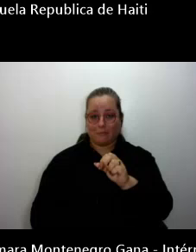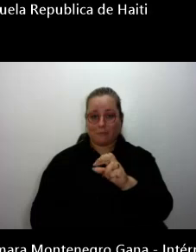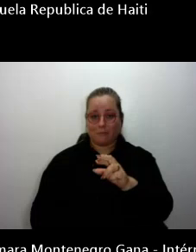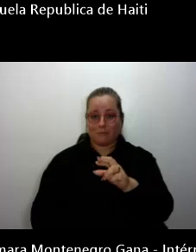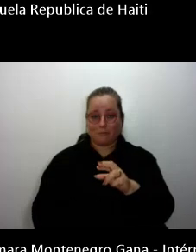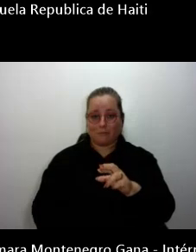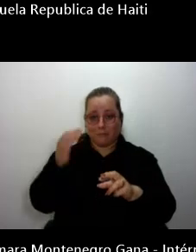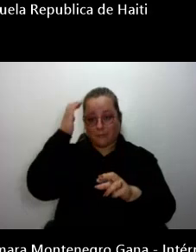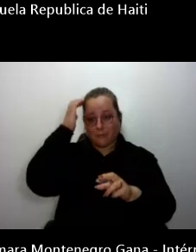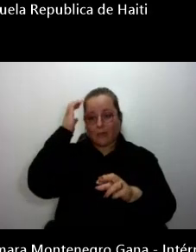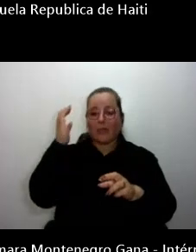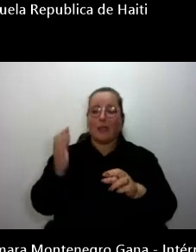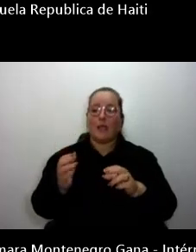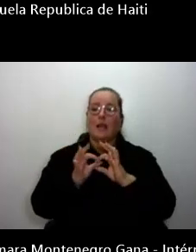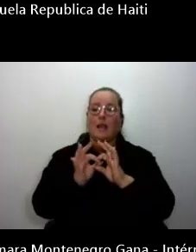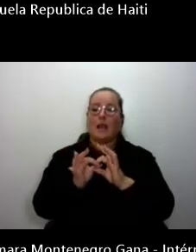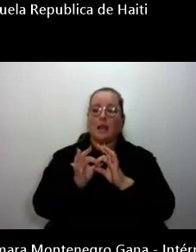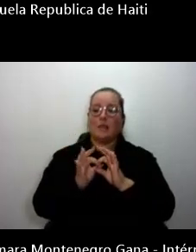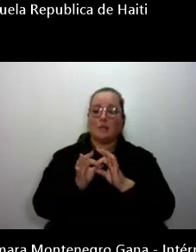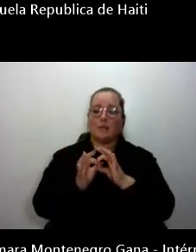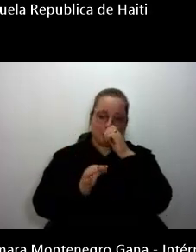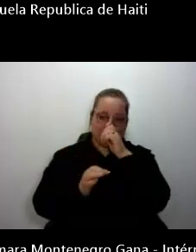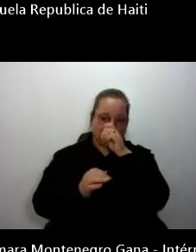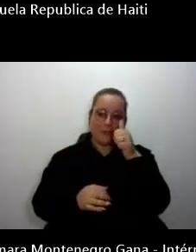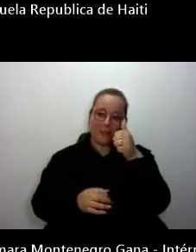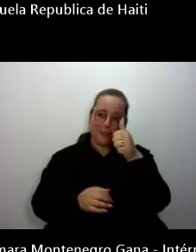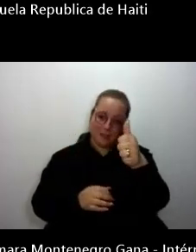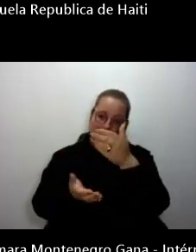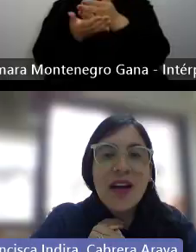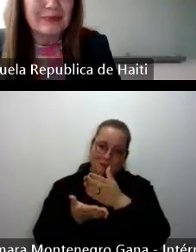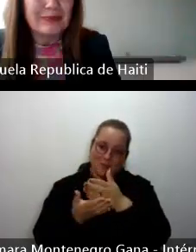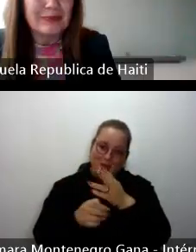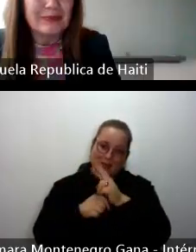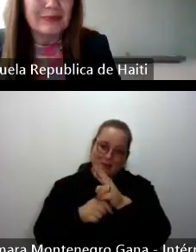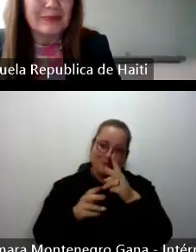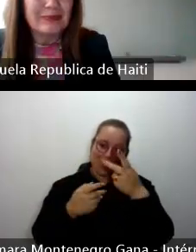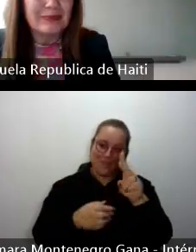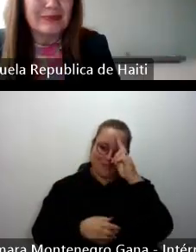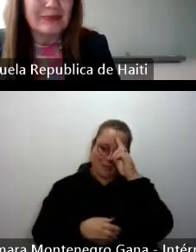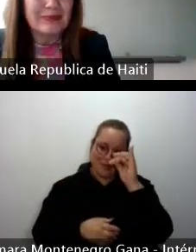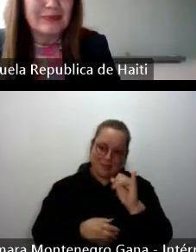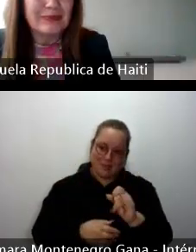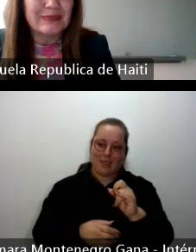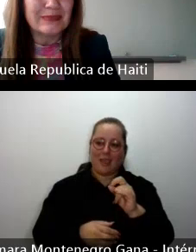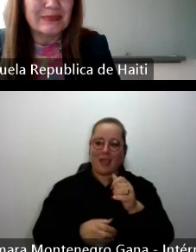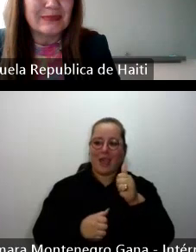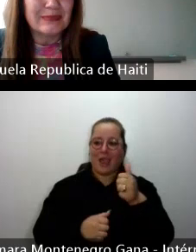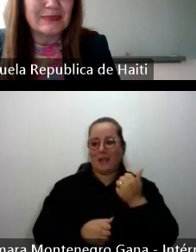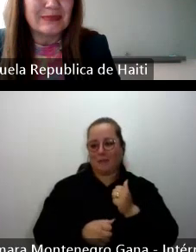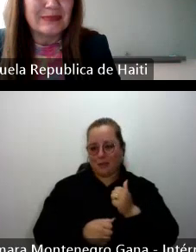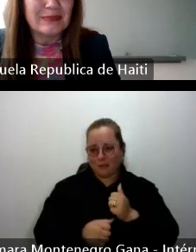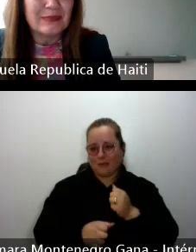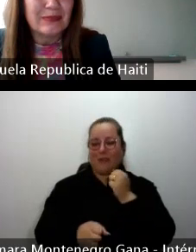el agradecimiento, ¿cierto?, a la directora de la Escuela República de Haití, al inspector y a la trabajadora social. Creo